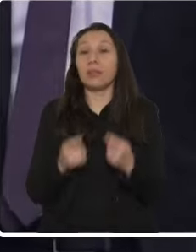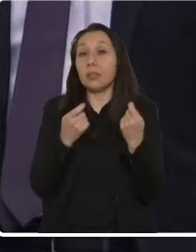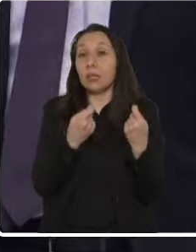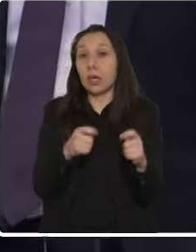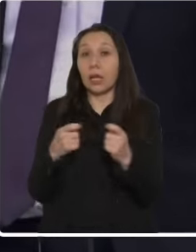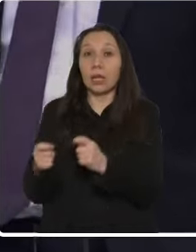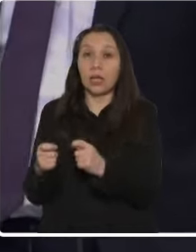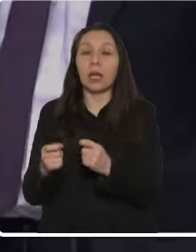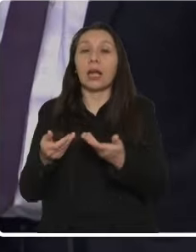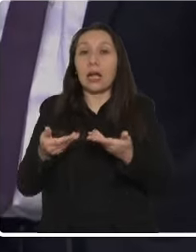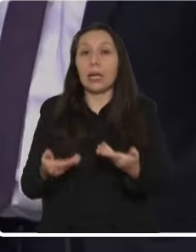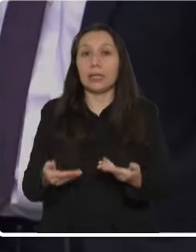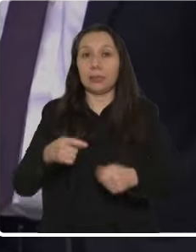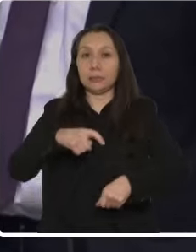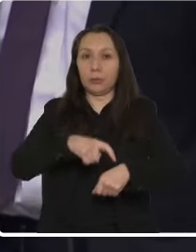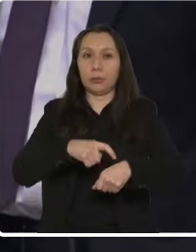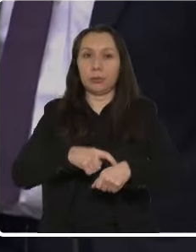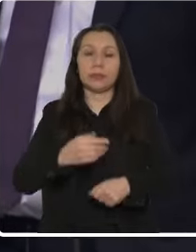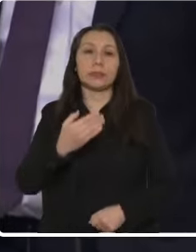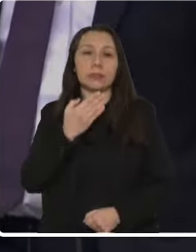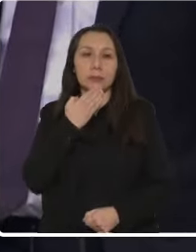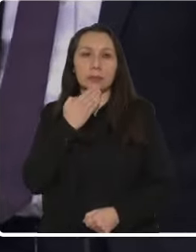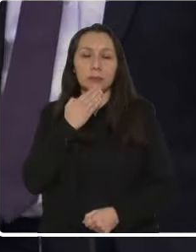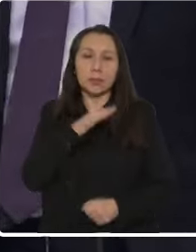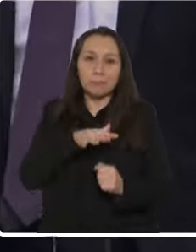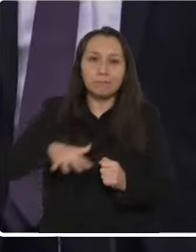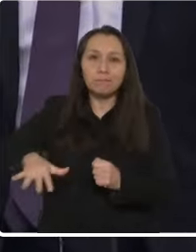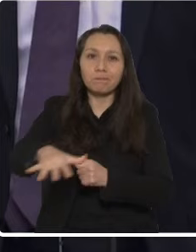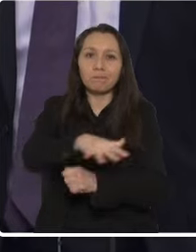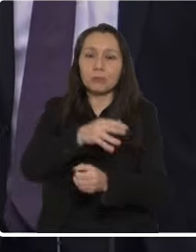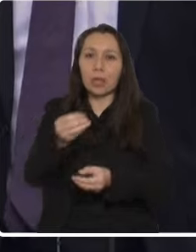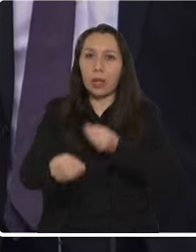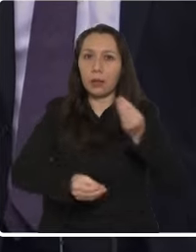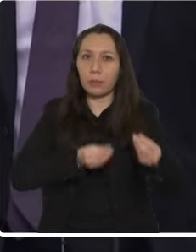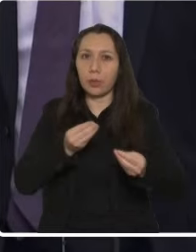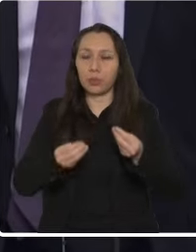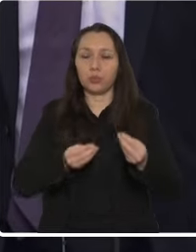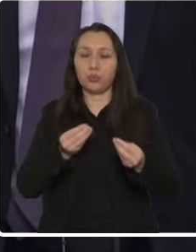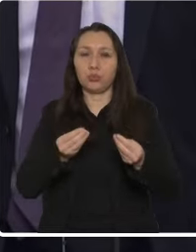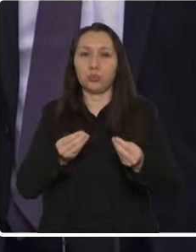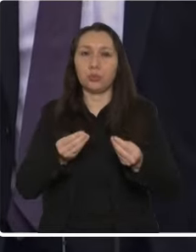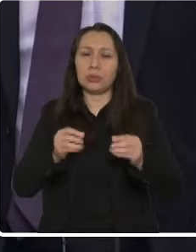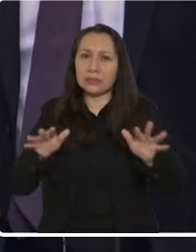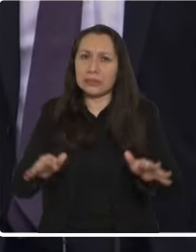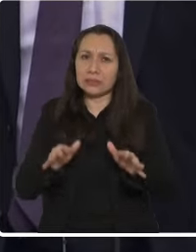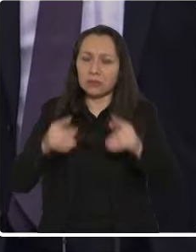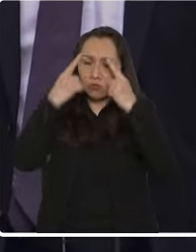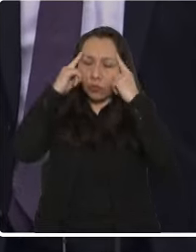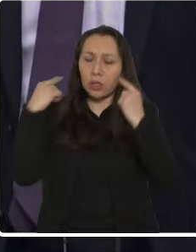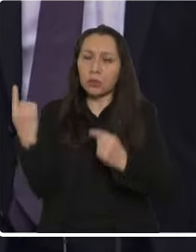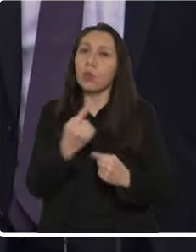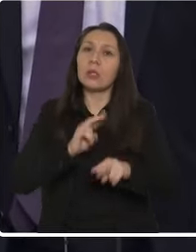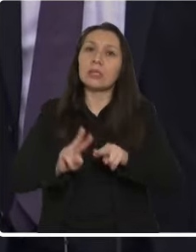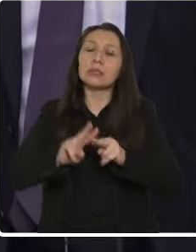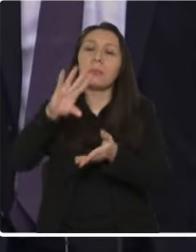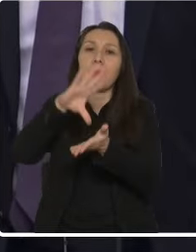tratemos de poner este momento también en el contexto de lo que ha sido este esfuerzo que hemos estado haciendo como país en materia de